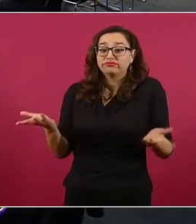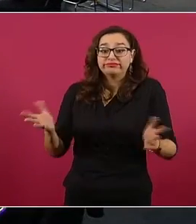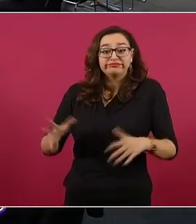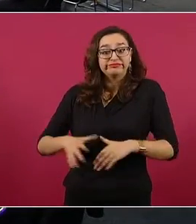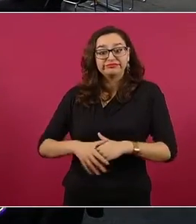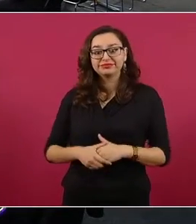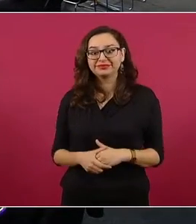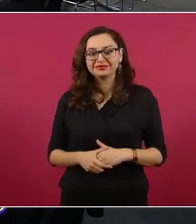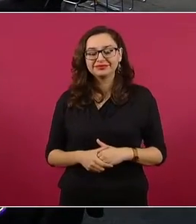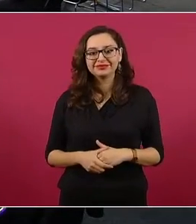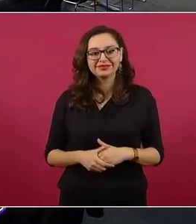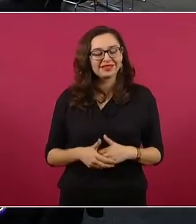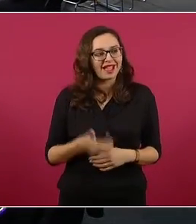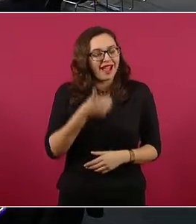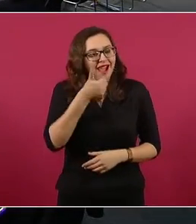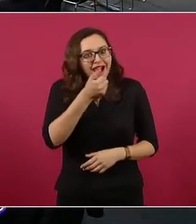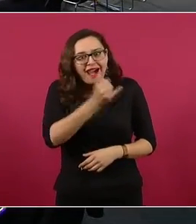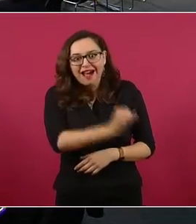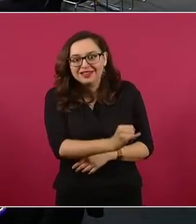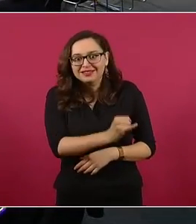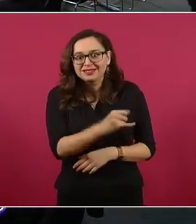Entonces, es increíble